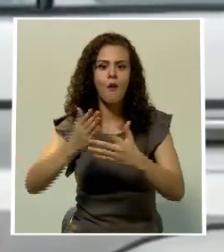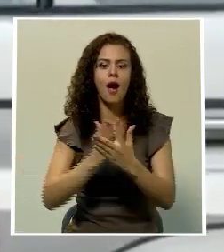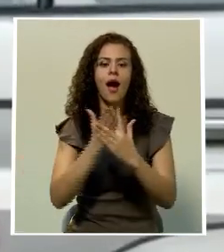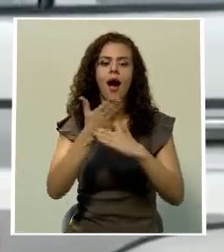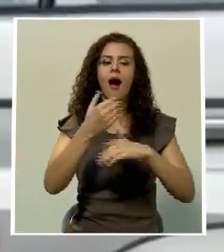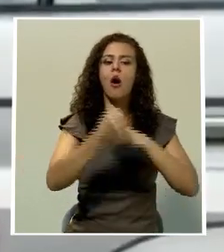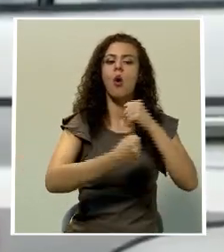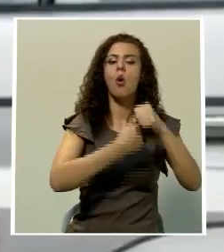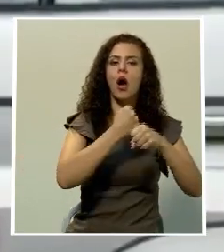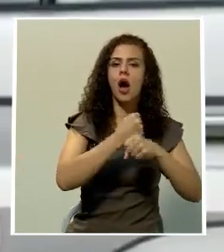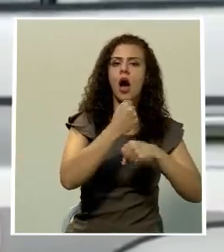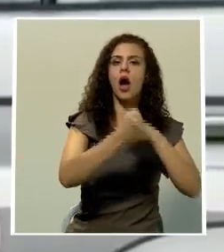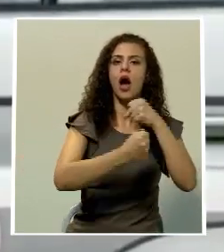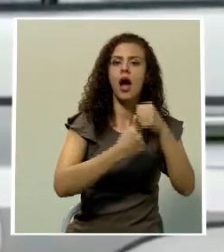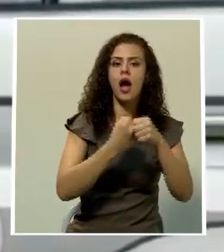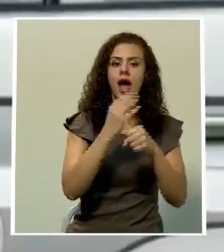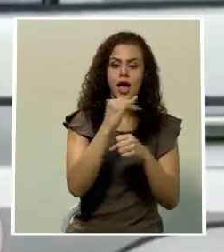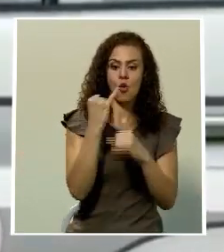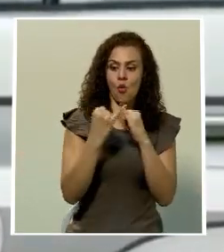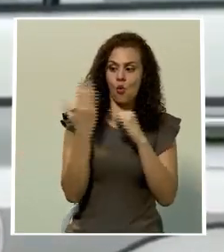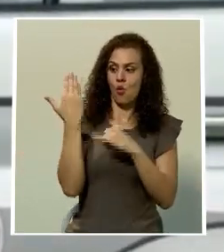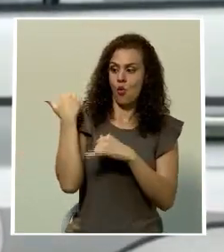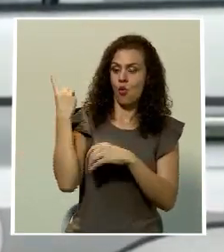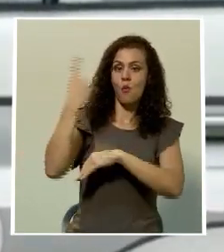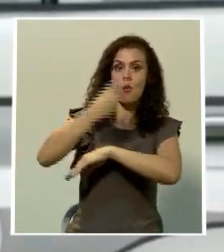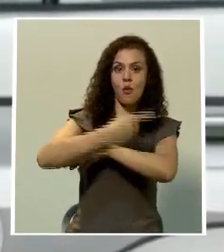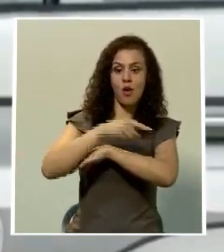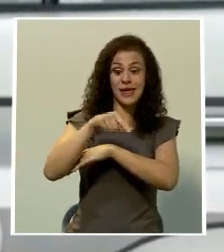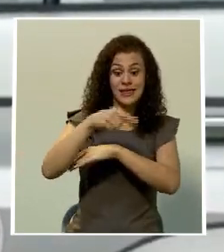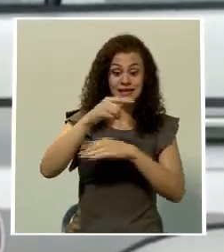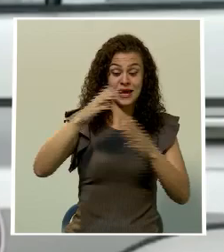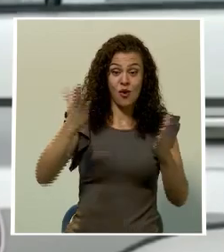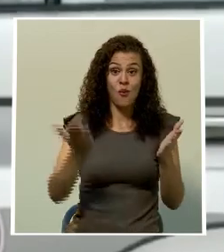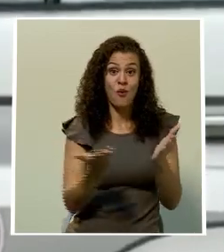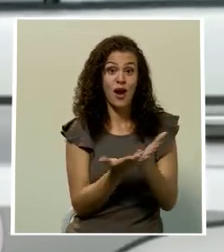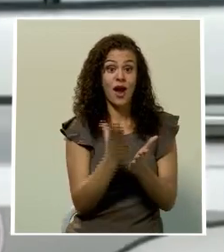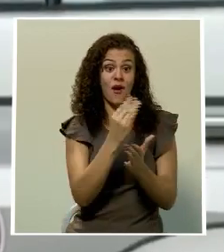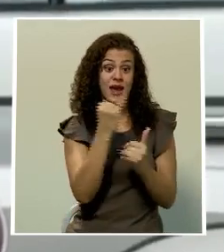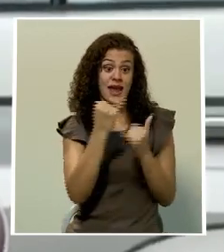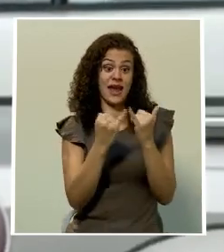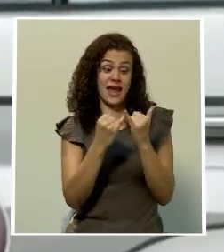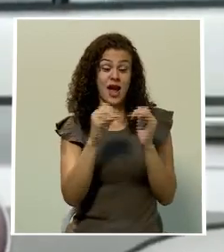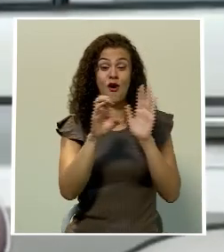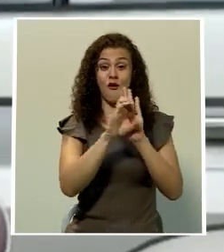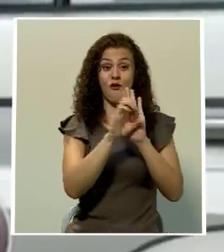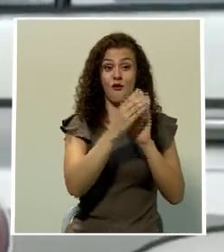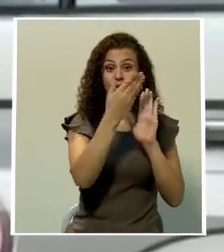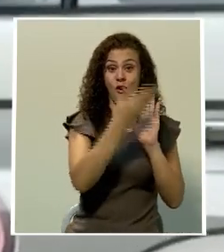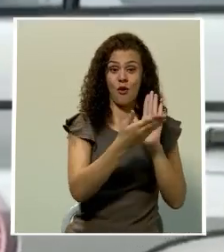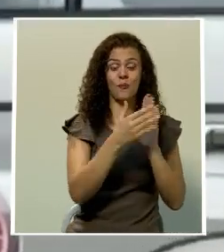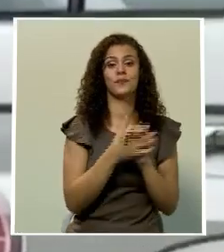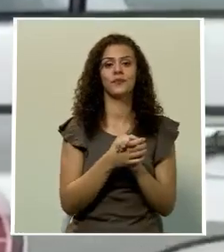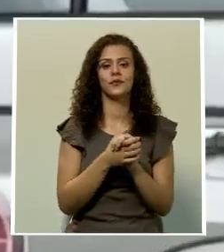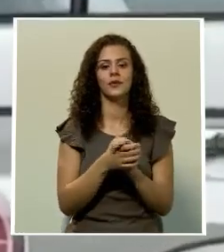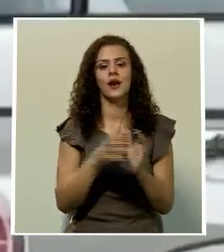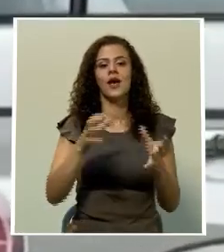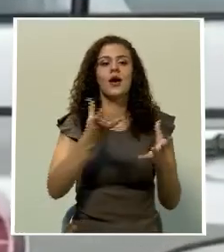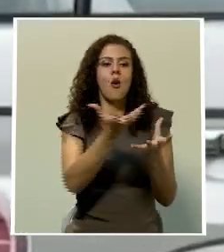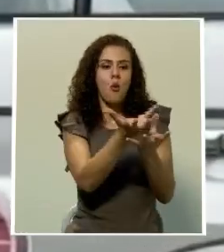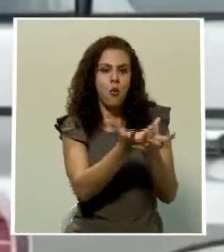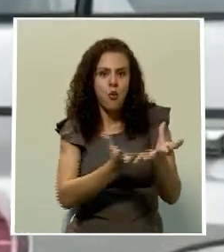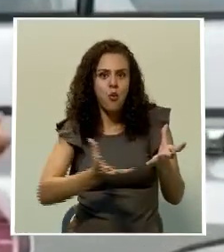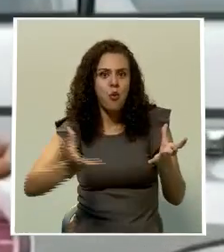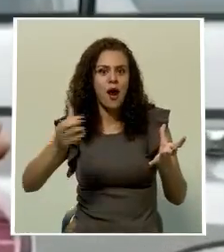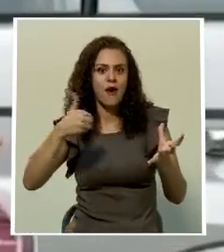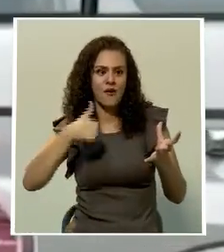través de los años y los últimos días de esta grieta, y la última imagen es el hueco que